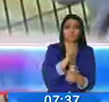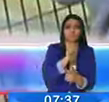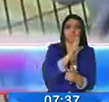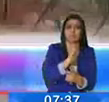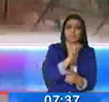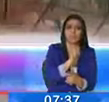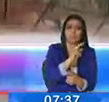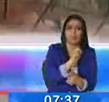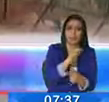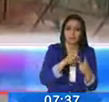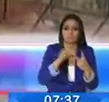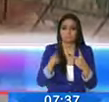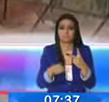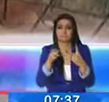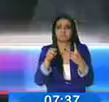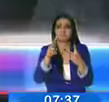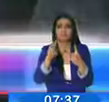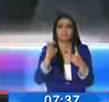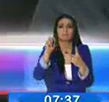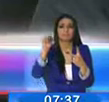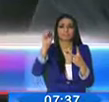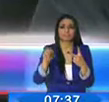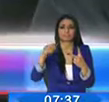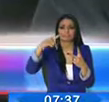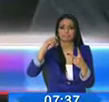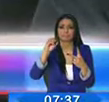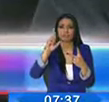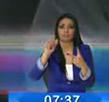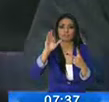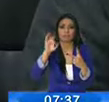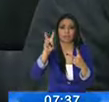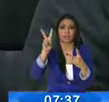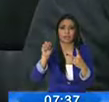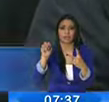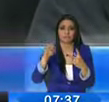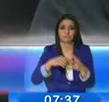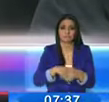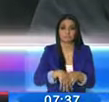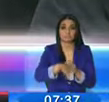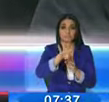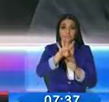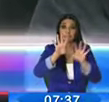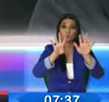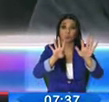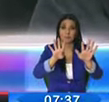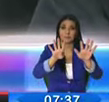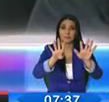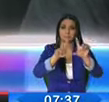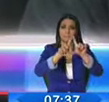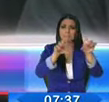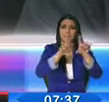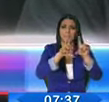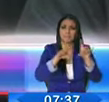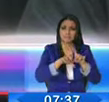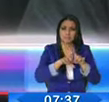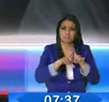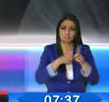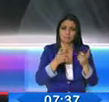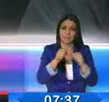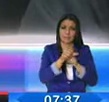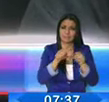20% restante en portovelo de estas 49 concesiones se va a ser un análisis